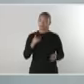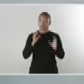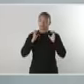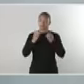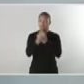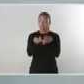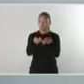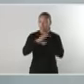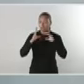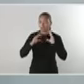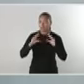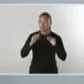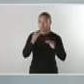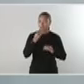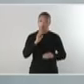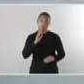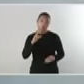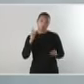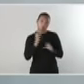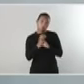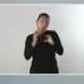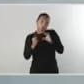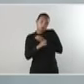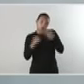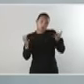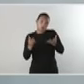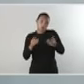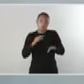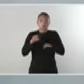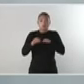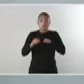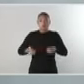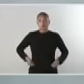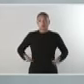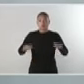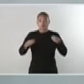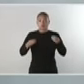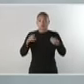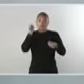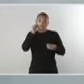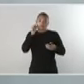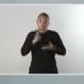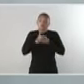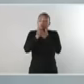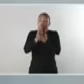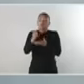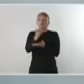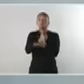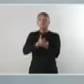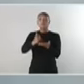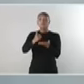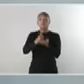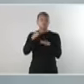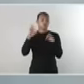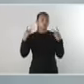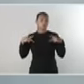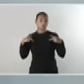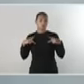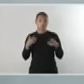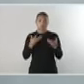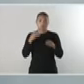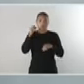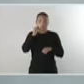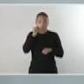de hacer las cosas y trabajar en la vida era a través de la participación ciudadana con los ciudadanos que fuéramos gente en Humildes